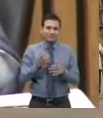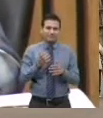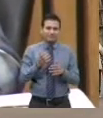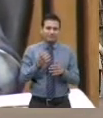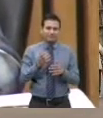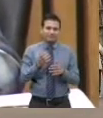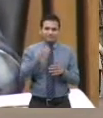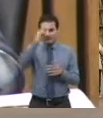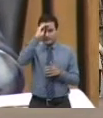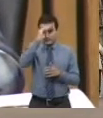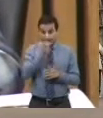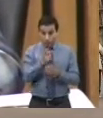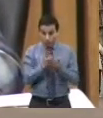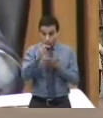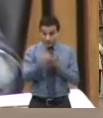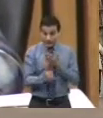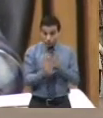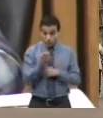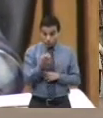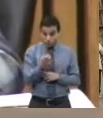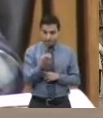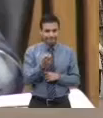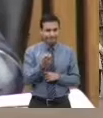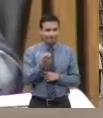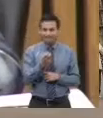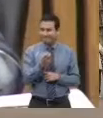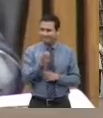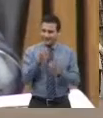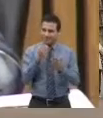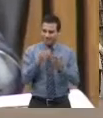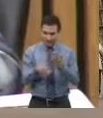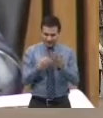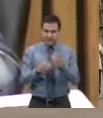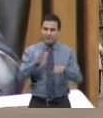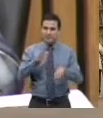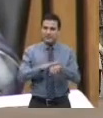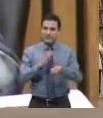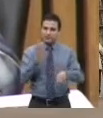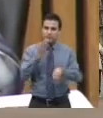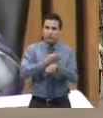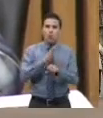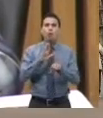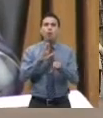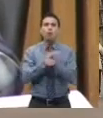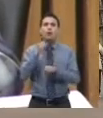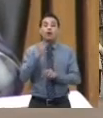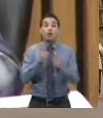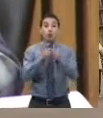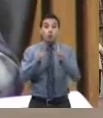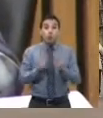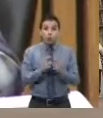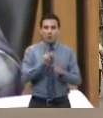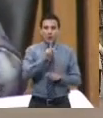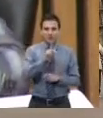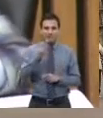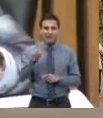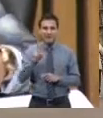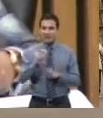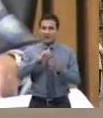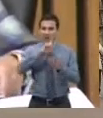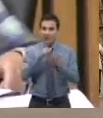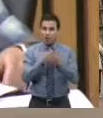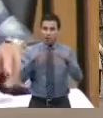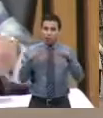consideración de este honorable Consejo es insuficiente por la flagrante y sistemática violación a la ley y que